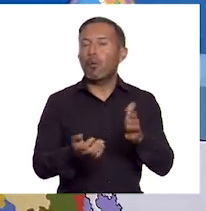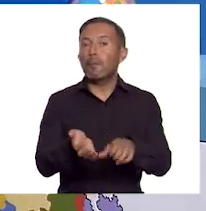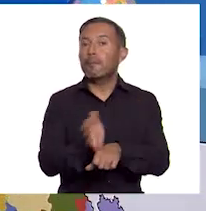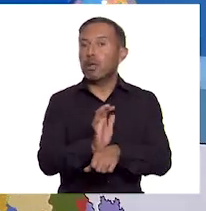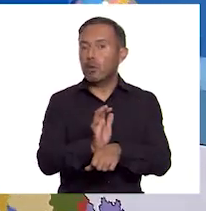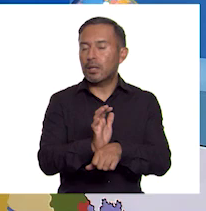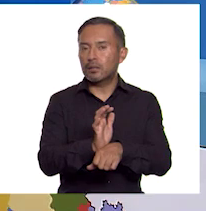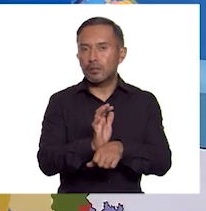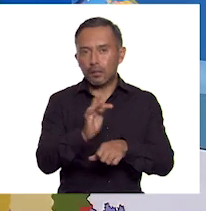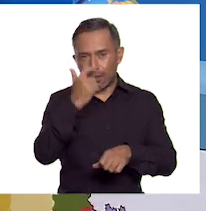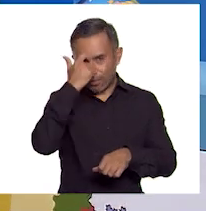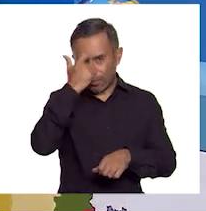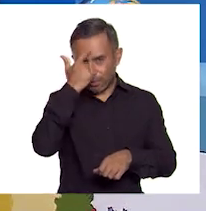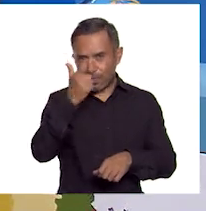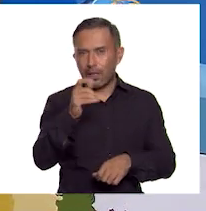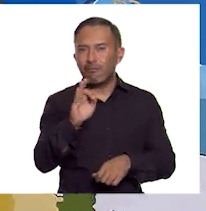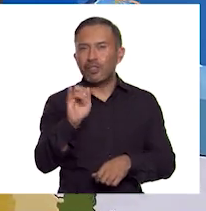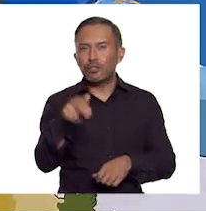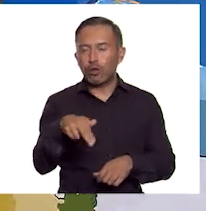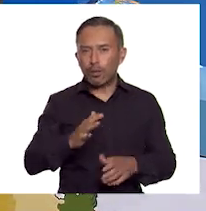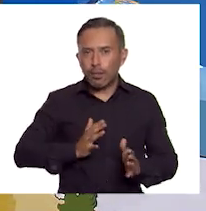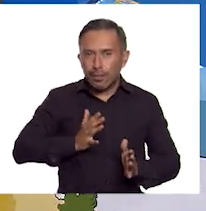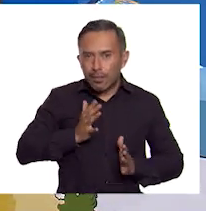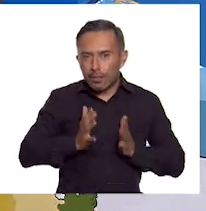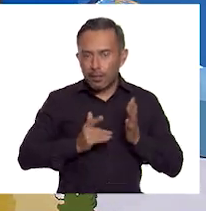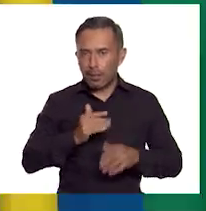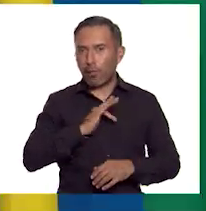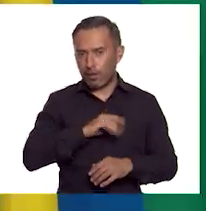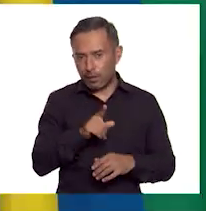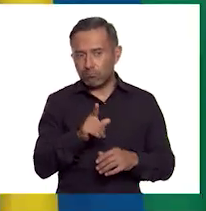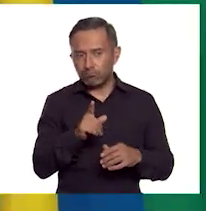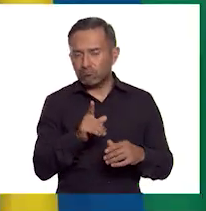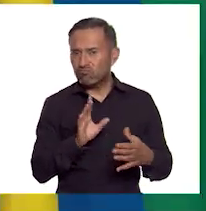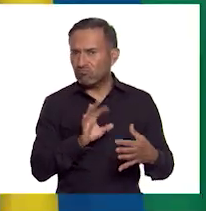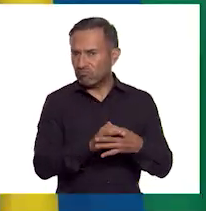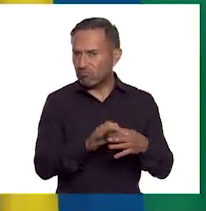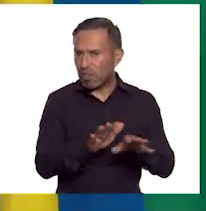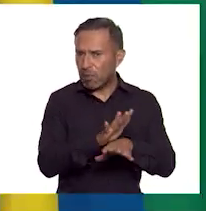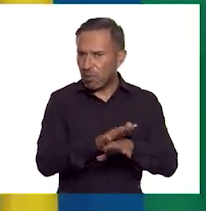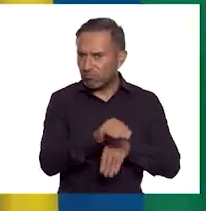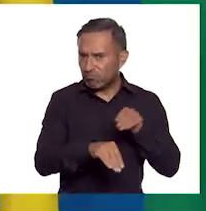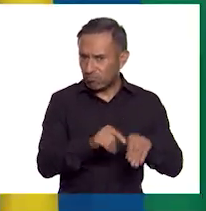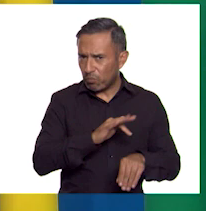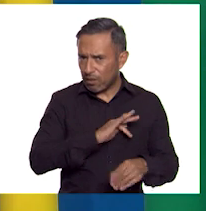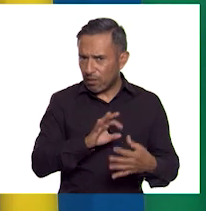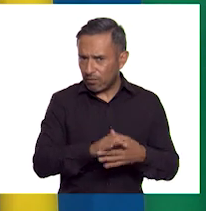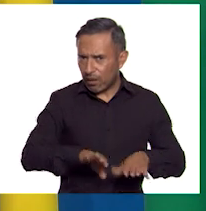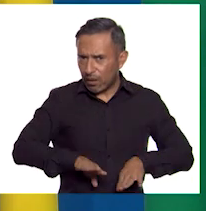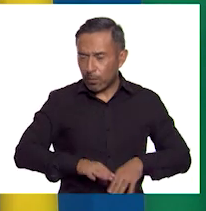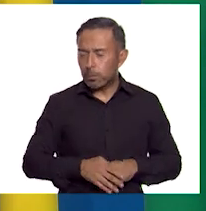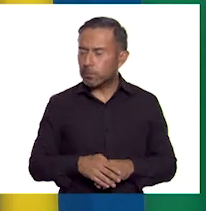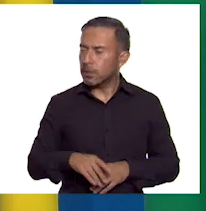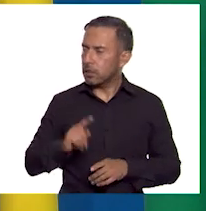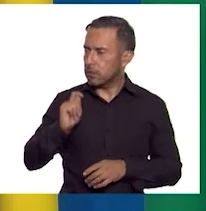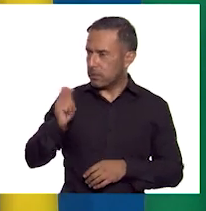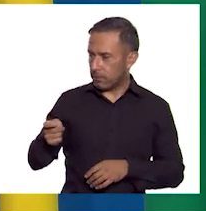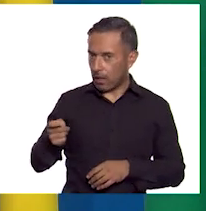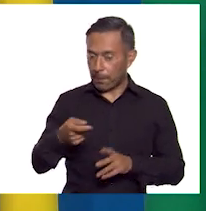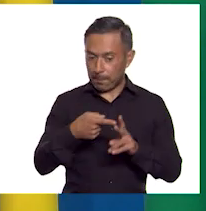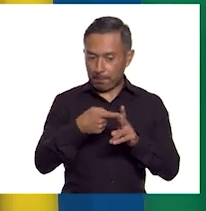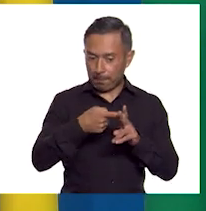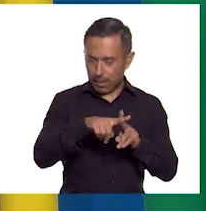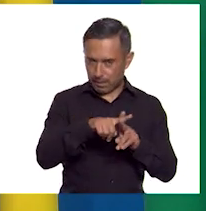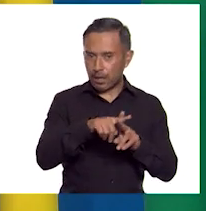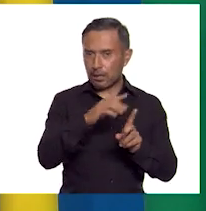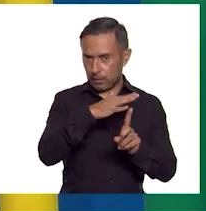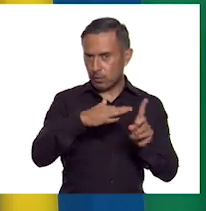pueden acomodarse en el esquema que utilizamos. O sea que, presentan una situación inicial